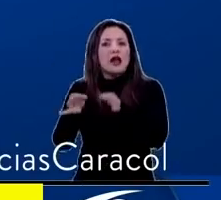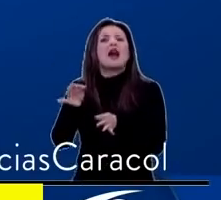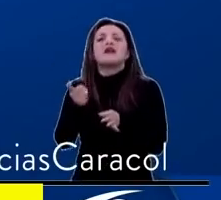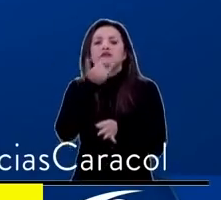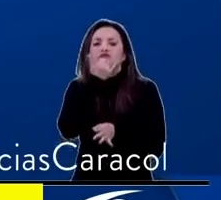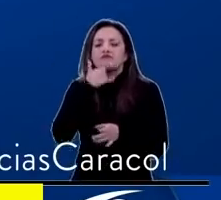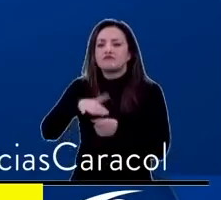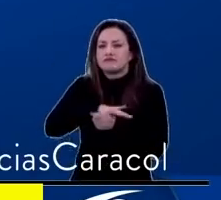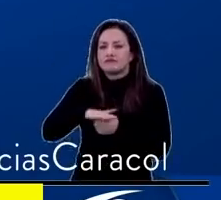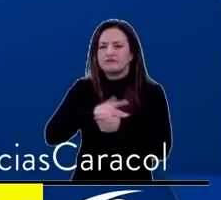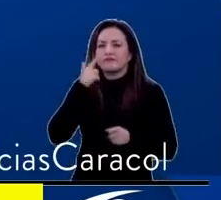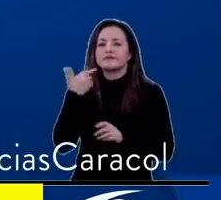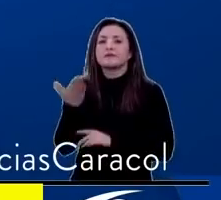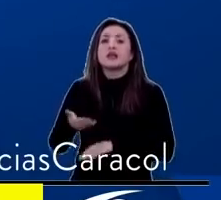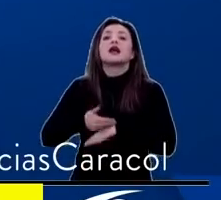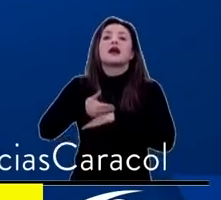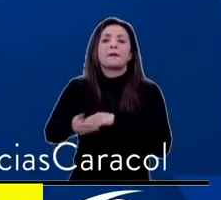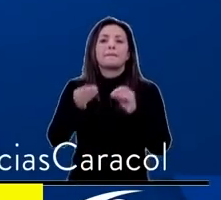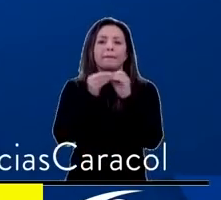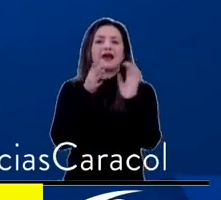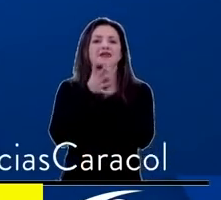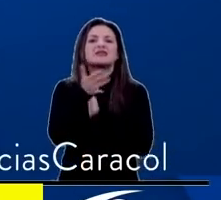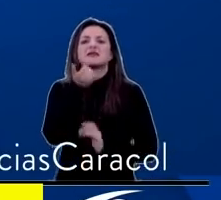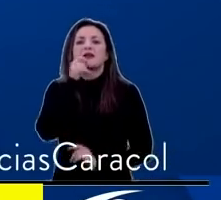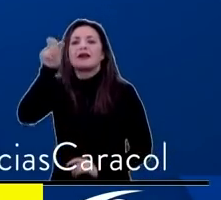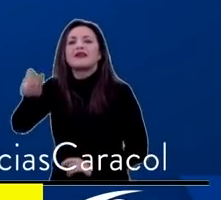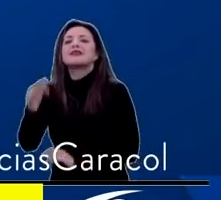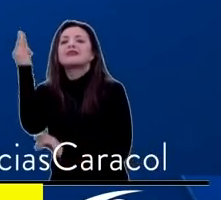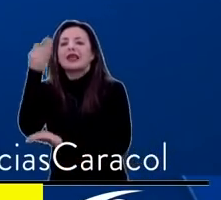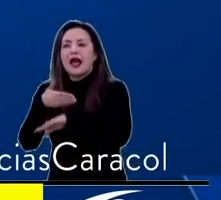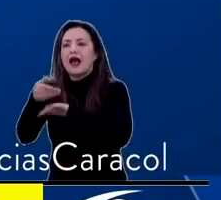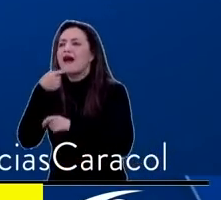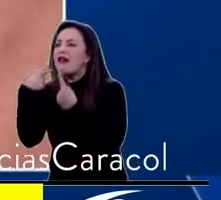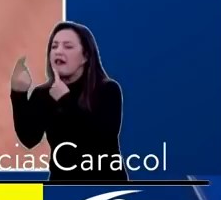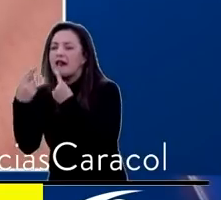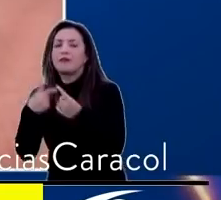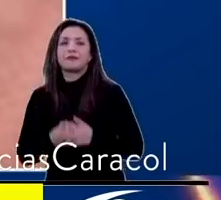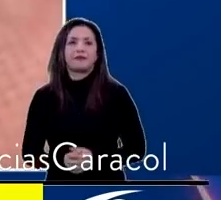que sucedió y en minutos retomamos con la tía de Sara Sofía Galván.